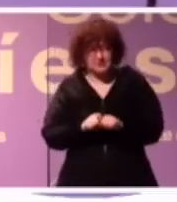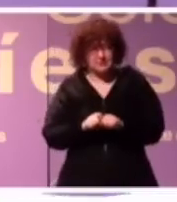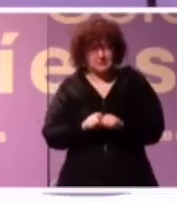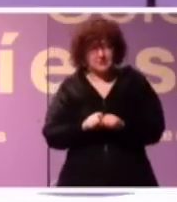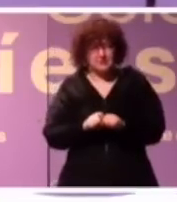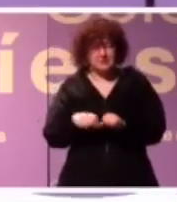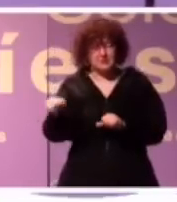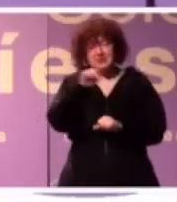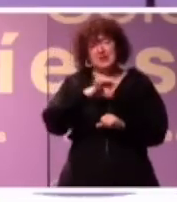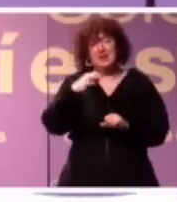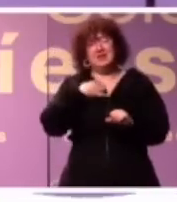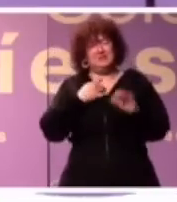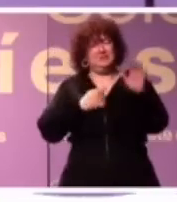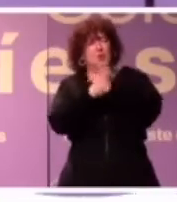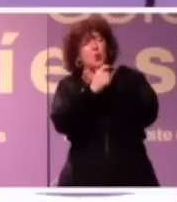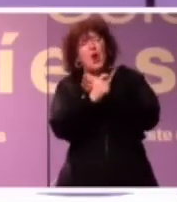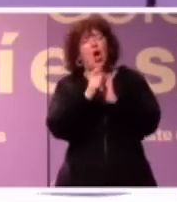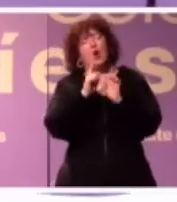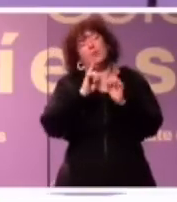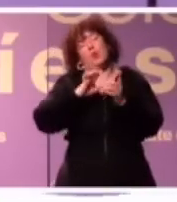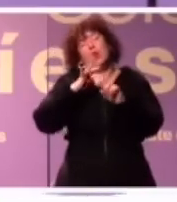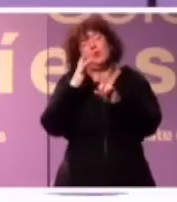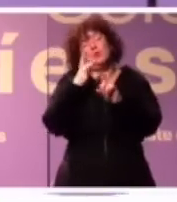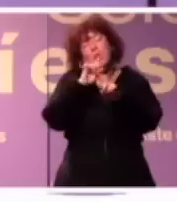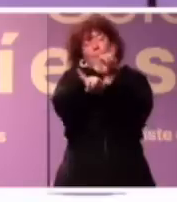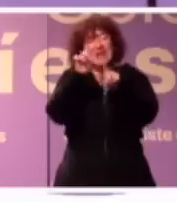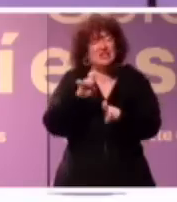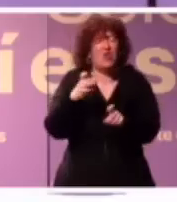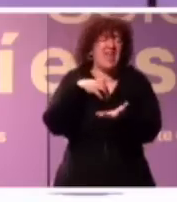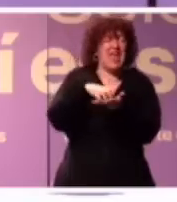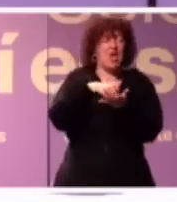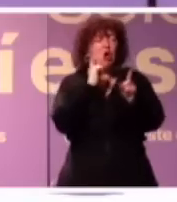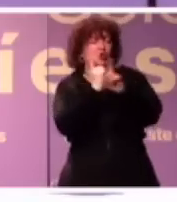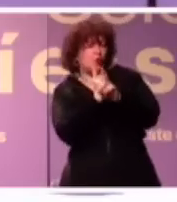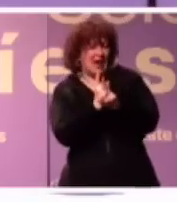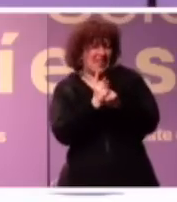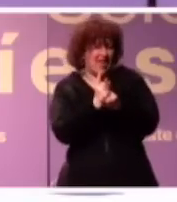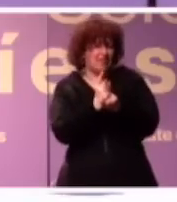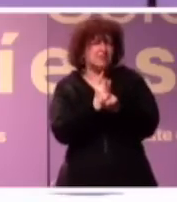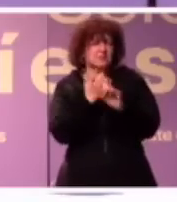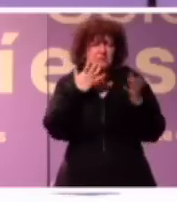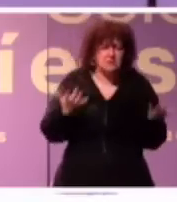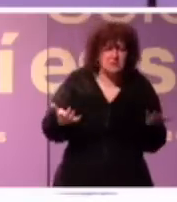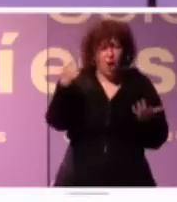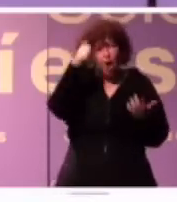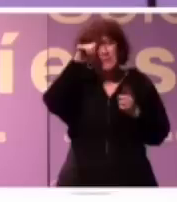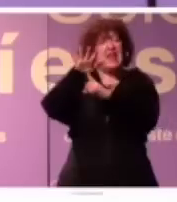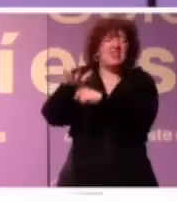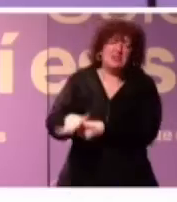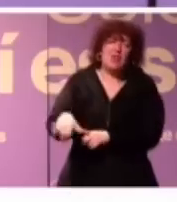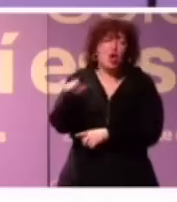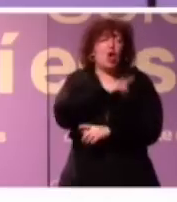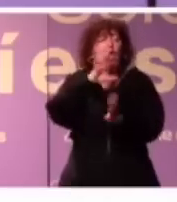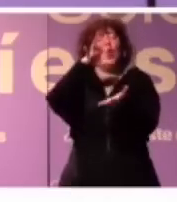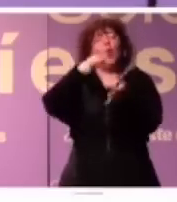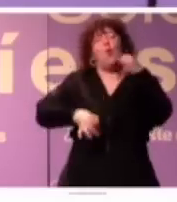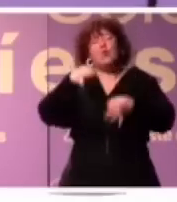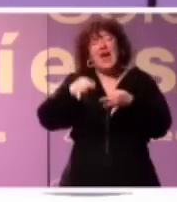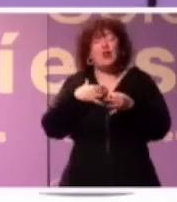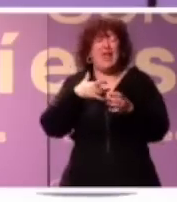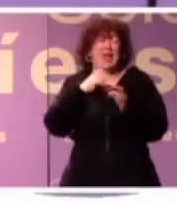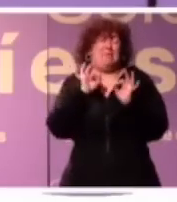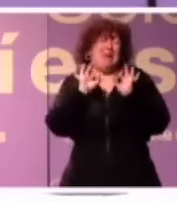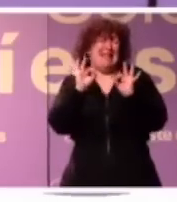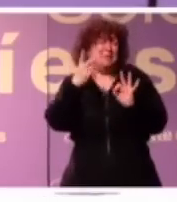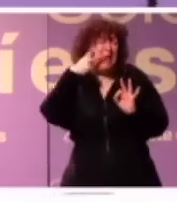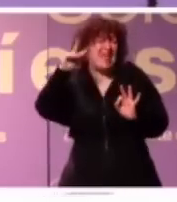planteó la cuestión de inconstitucionalidad diciendo que el hombre estaba discriminado y que los juzgados de violencia especializados eran